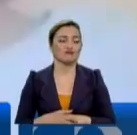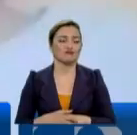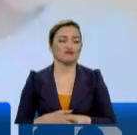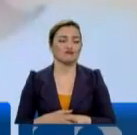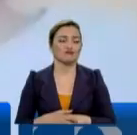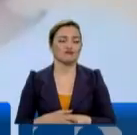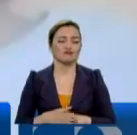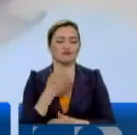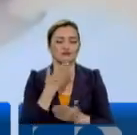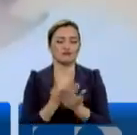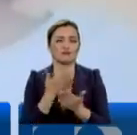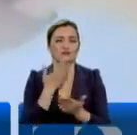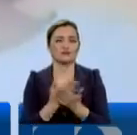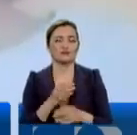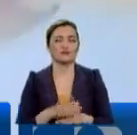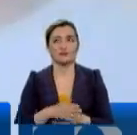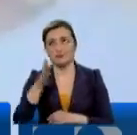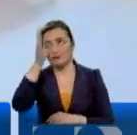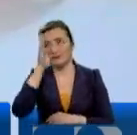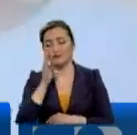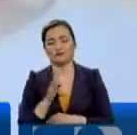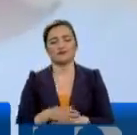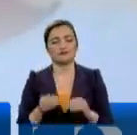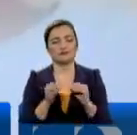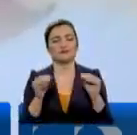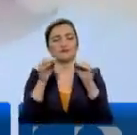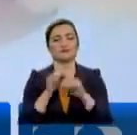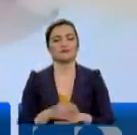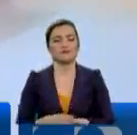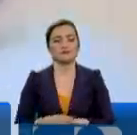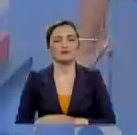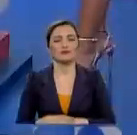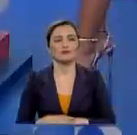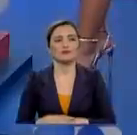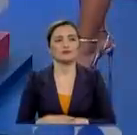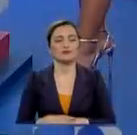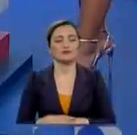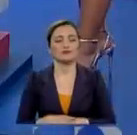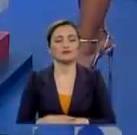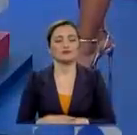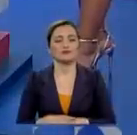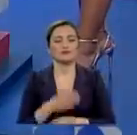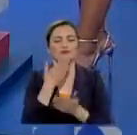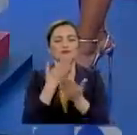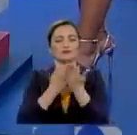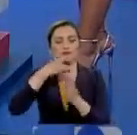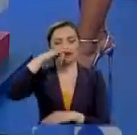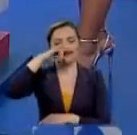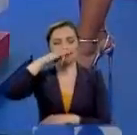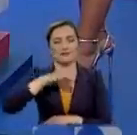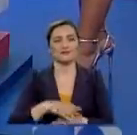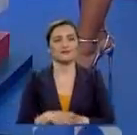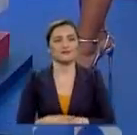estoy muy agradecida y que Diosito les multiplique mucho más. Muchas gracias por todas las personas